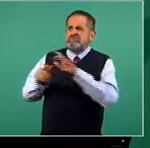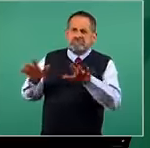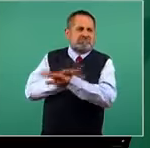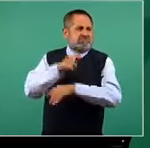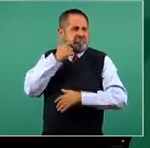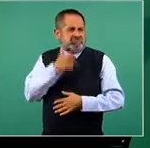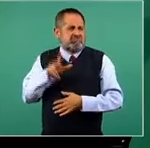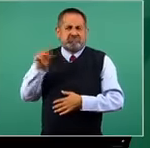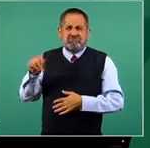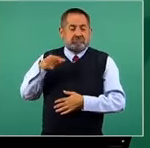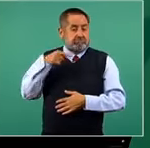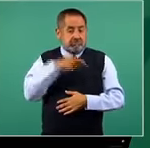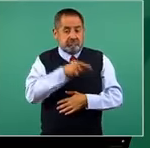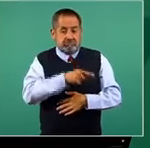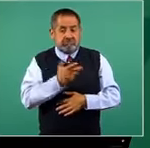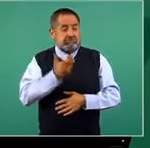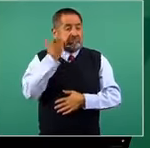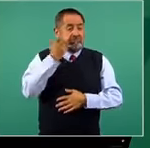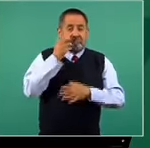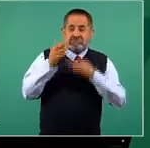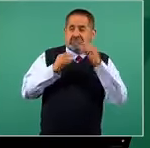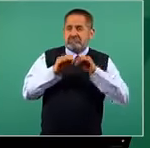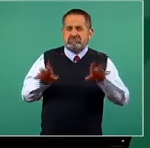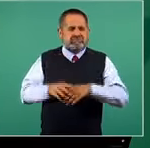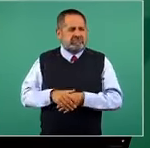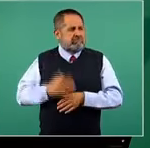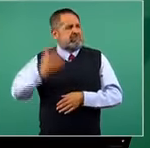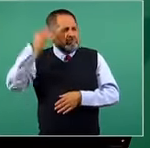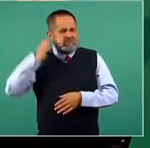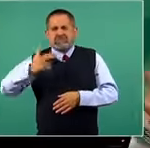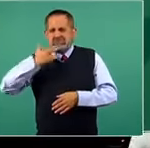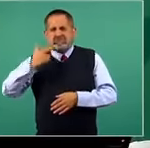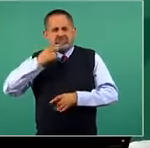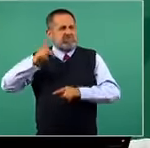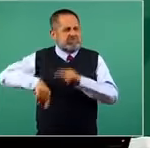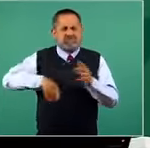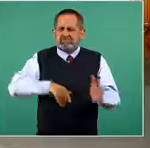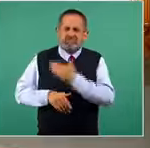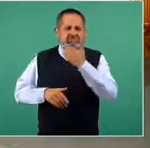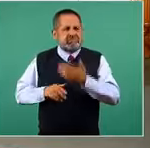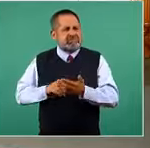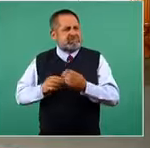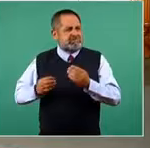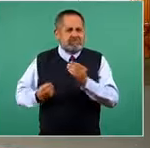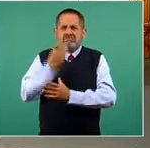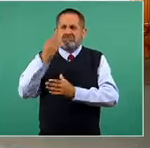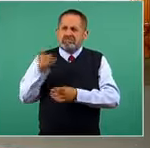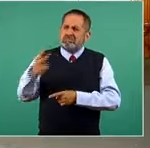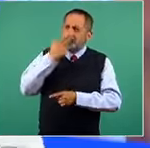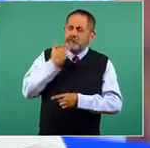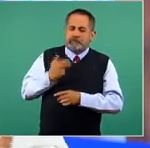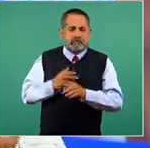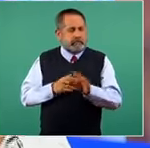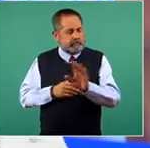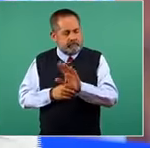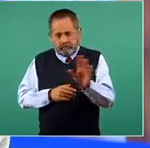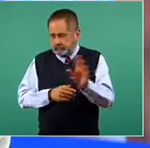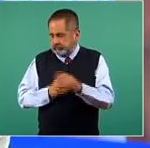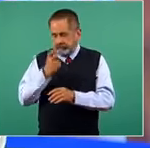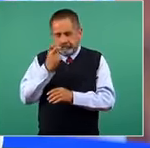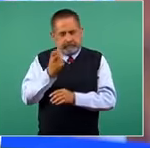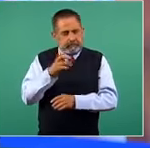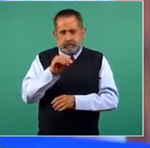para manipular la información como que nos deshicimos de algo que funcionaba y ahora no tenemos nada. Y esto no es cierto,